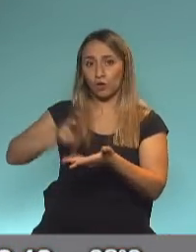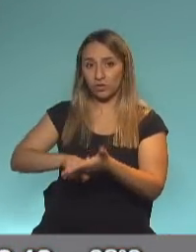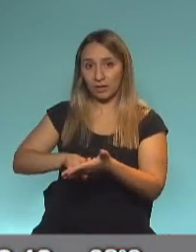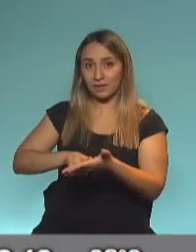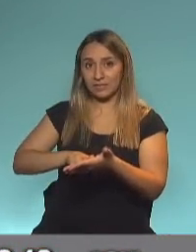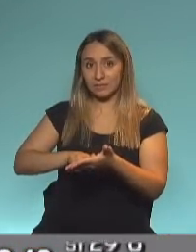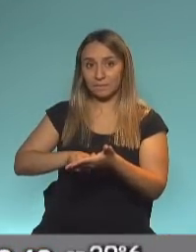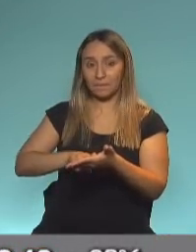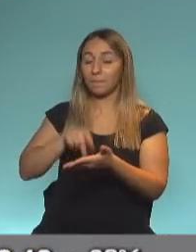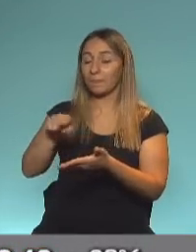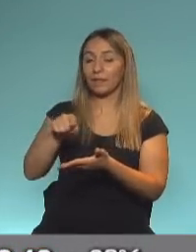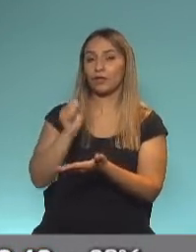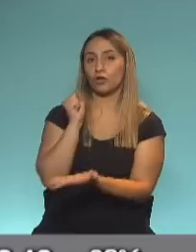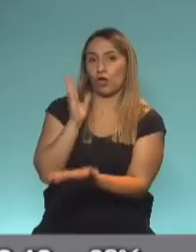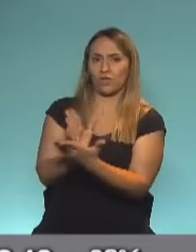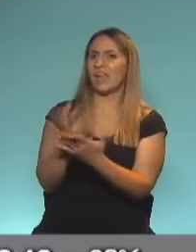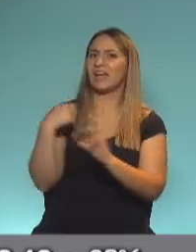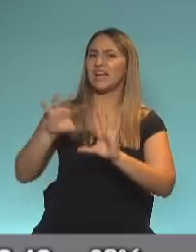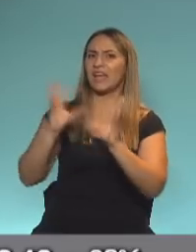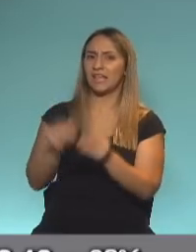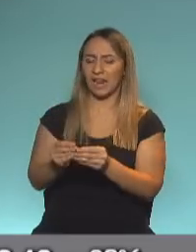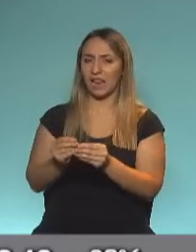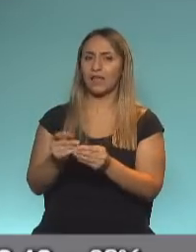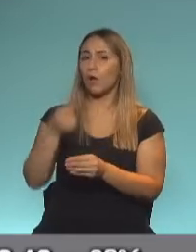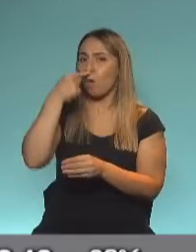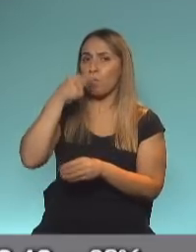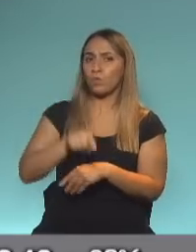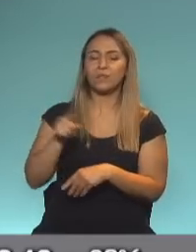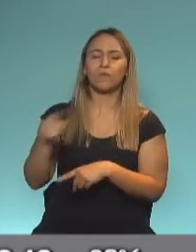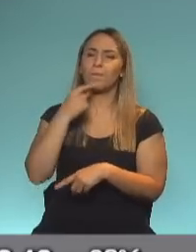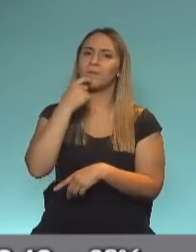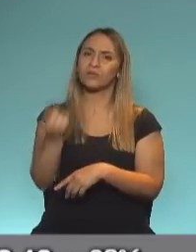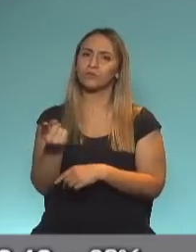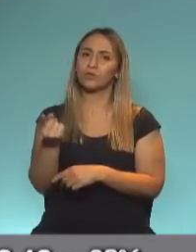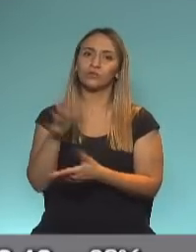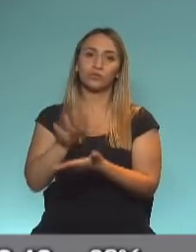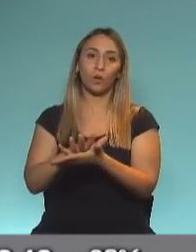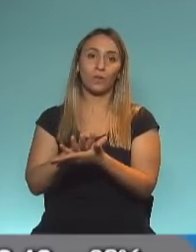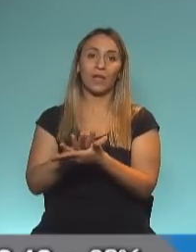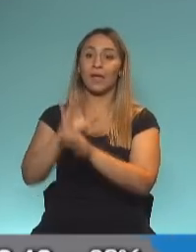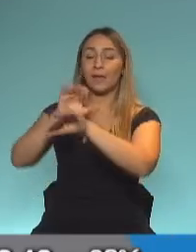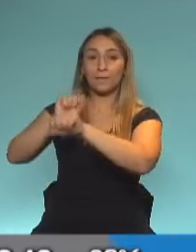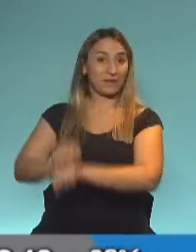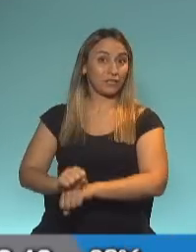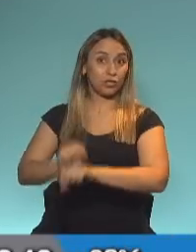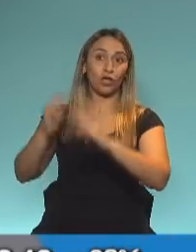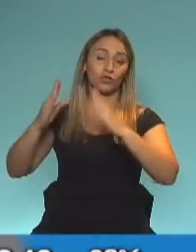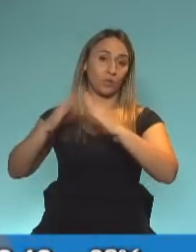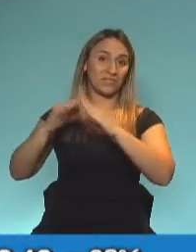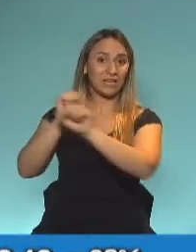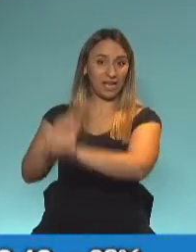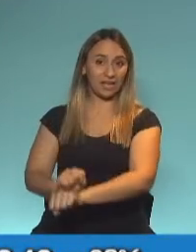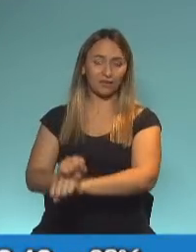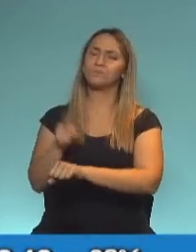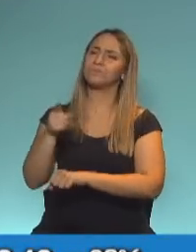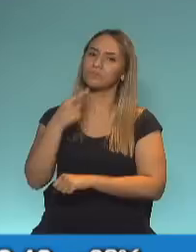parte de la condena en general. Termino con la parte de la prisión domiciliaria, con la revocación de la prisión domiciliaria. Usted dice que no